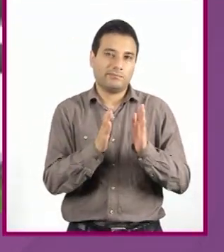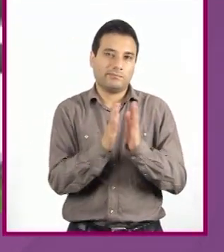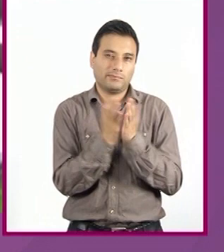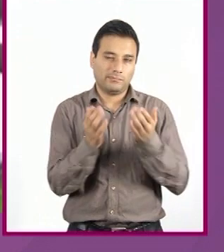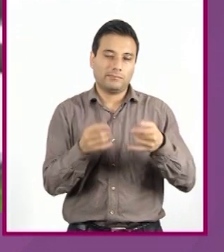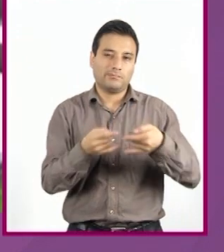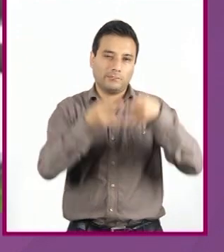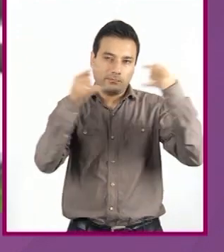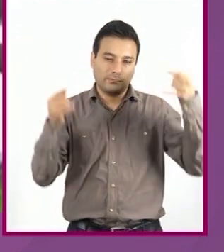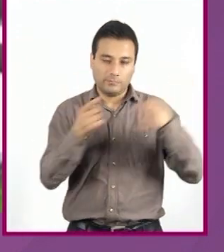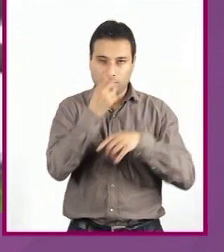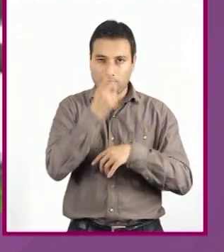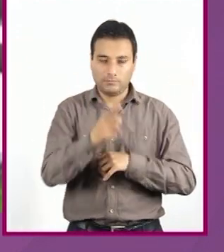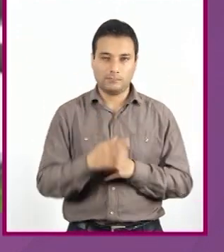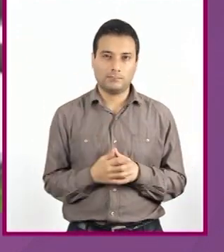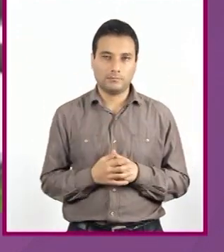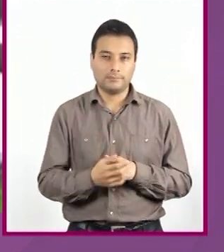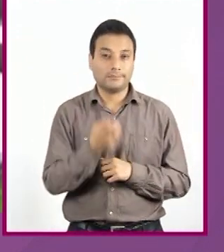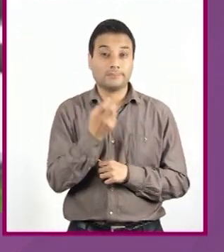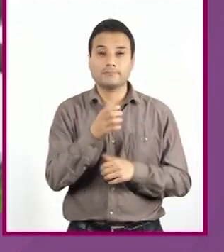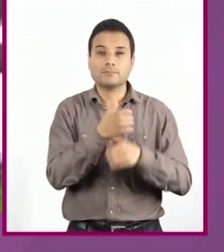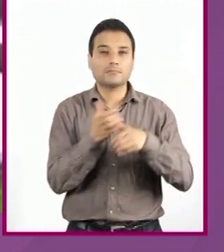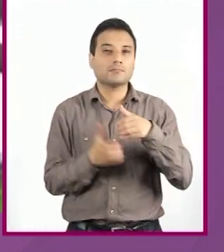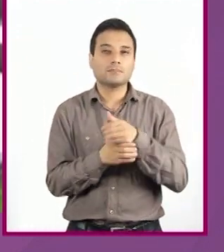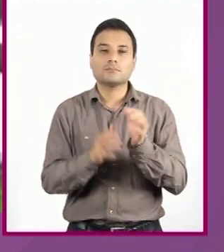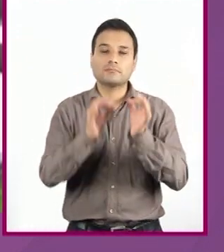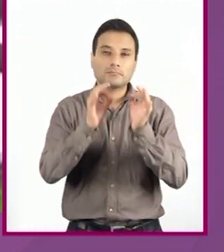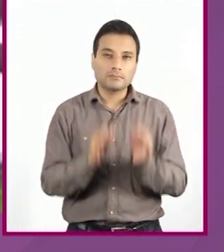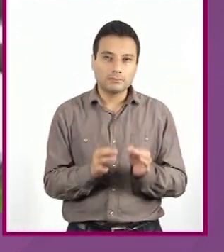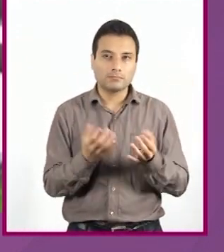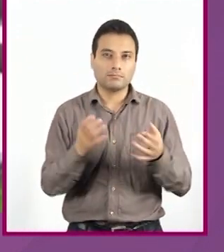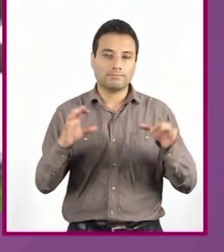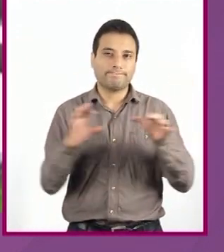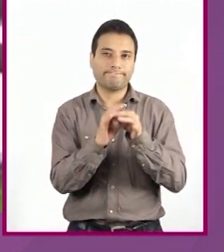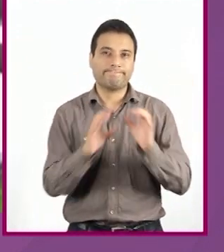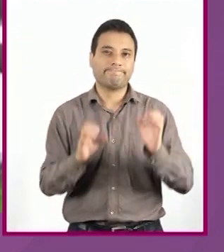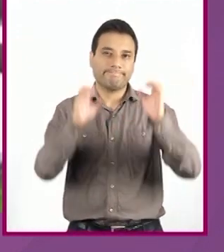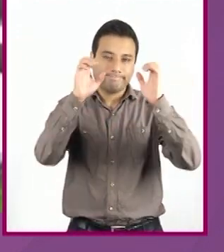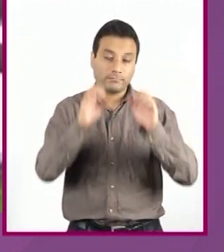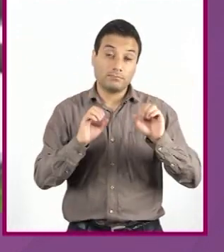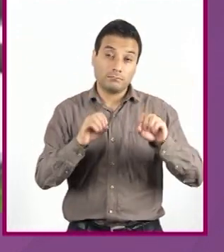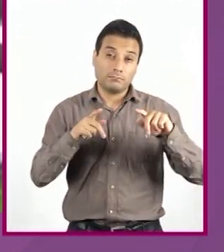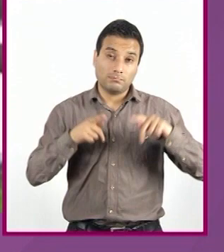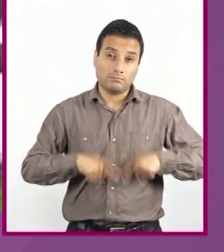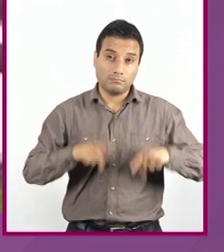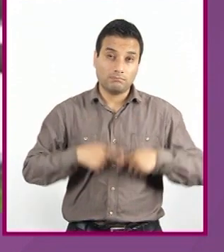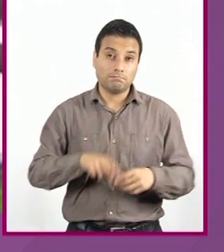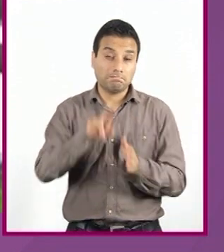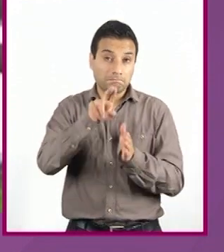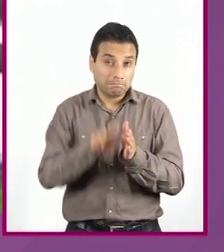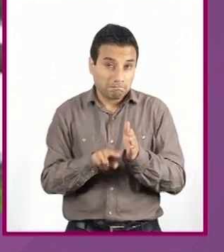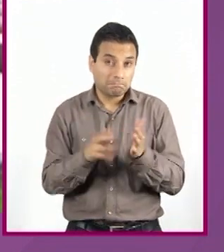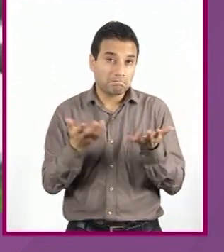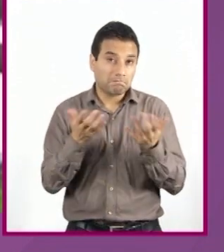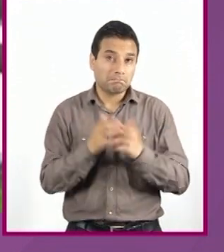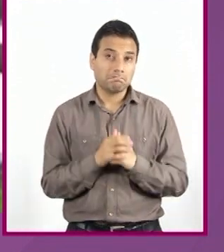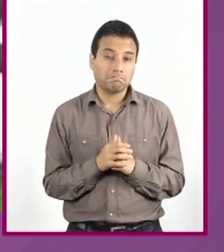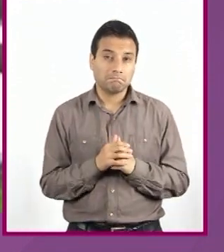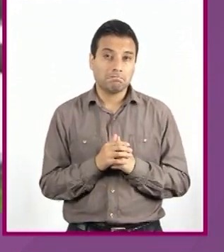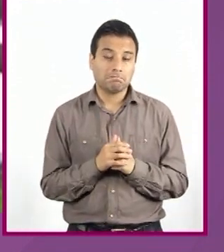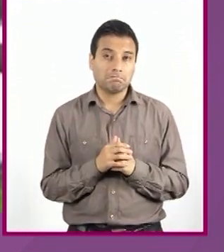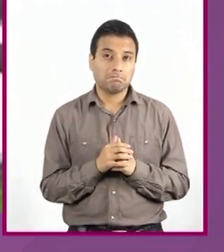elementos se encuentran asociados a edificios, a entierros, los que se han encontrado al menos